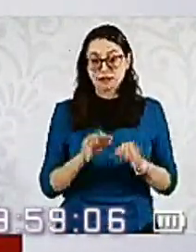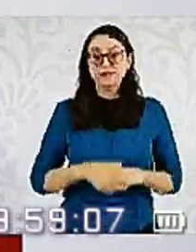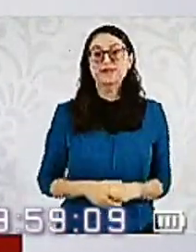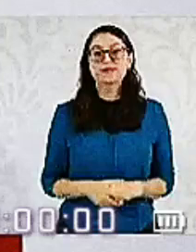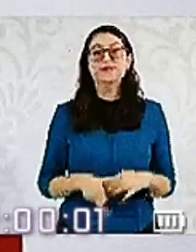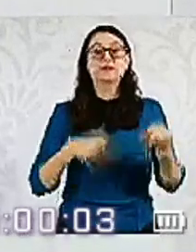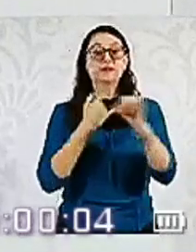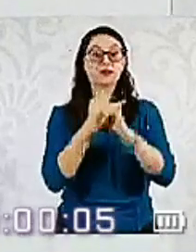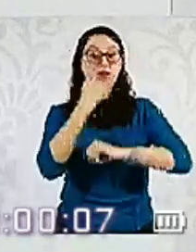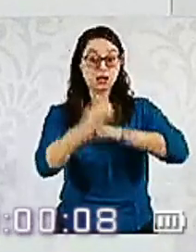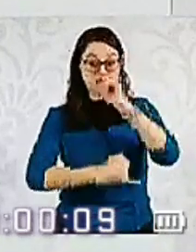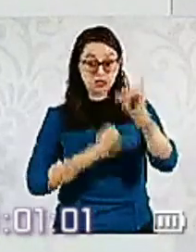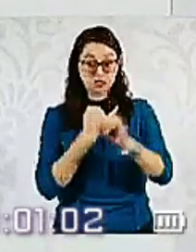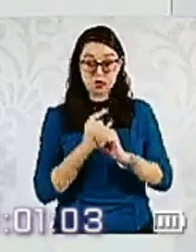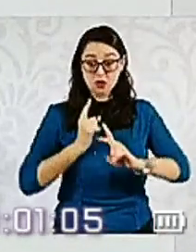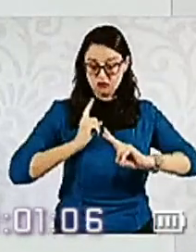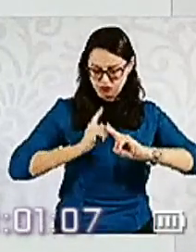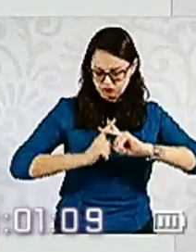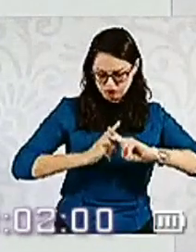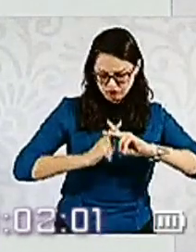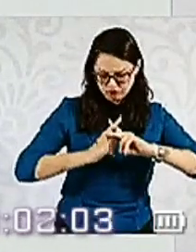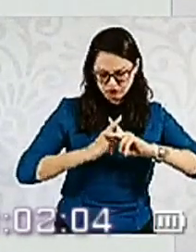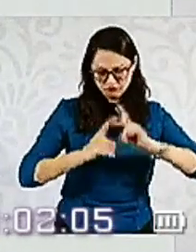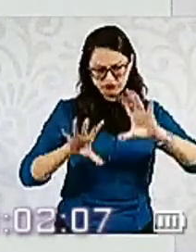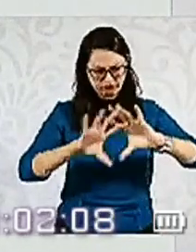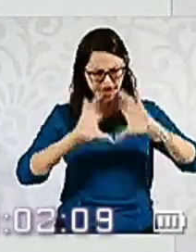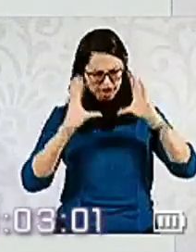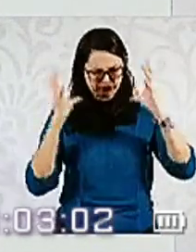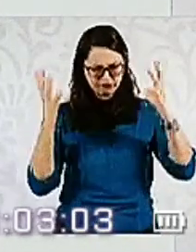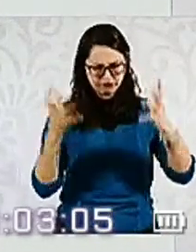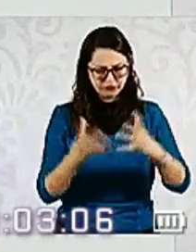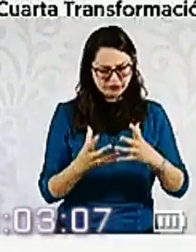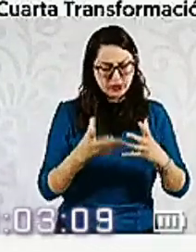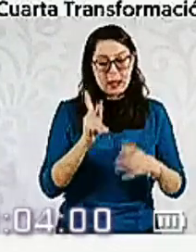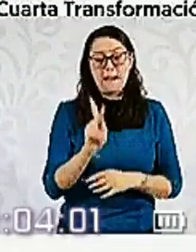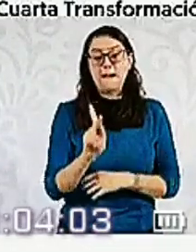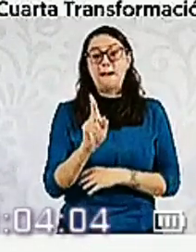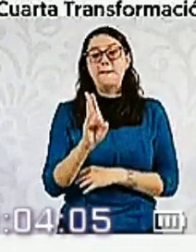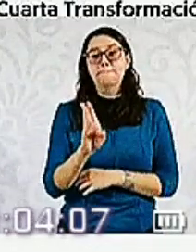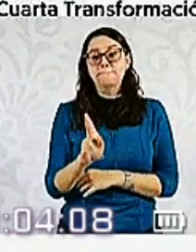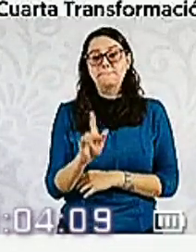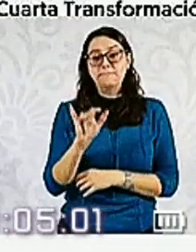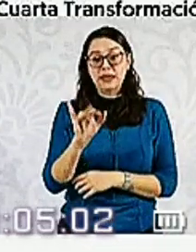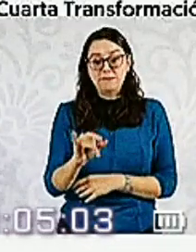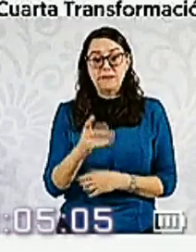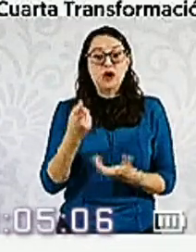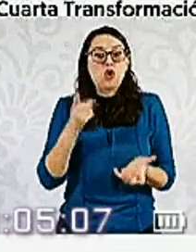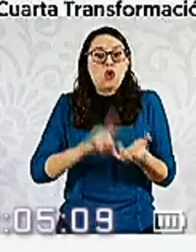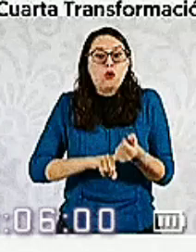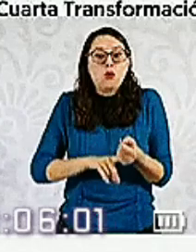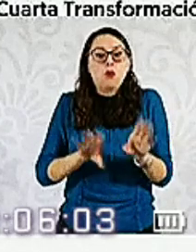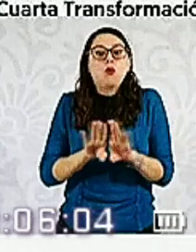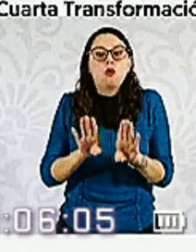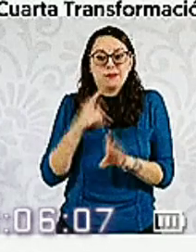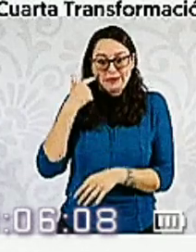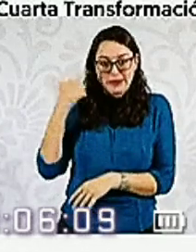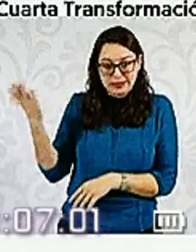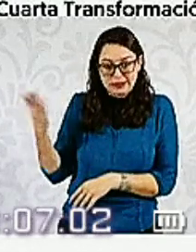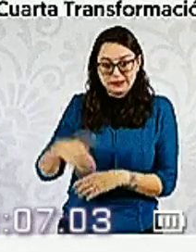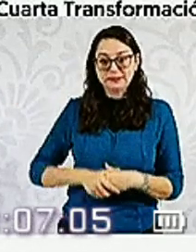internacionales, en promedio en todo el mundo el 5% del PIB son actos de corrupción. Esto es muchísimo